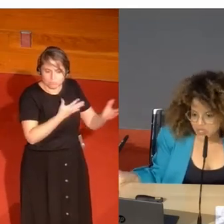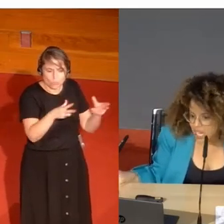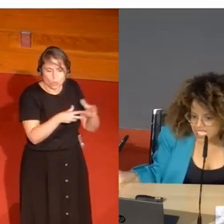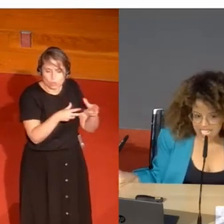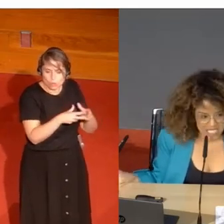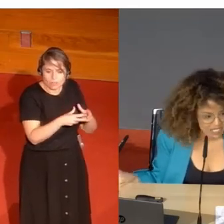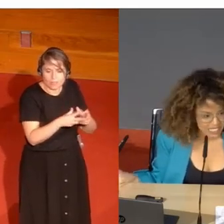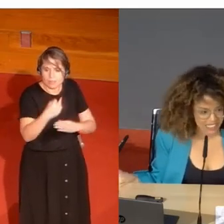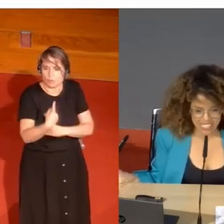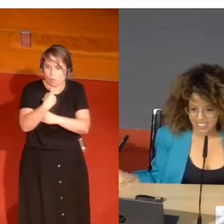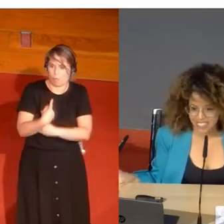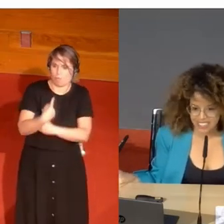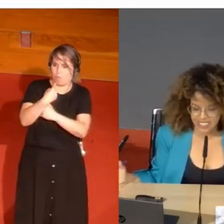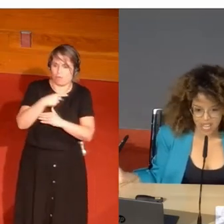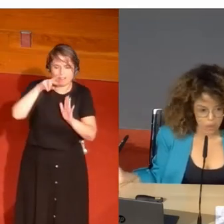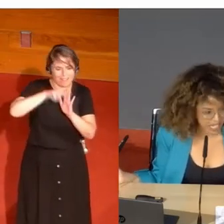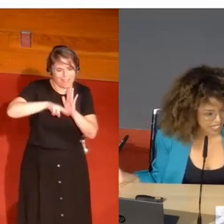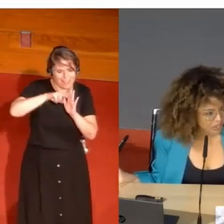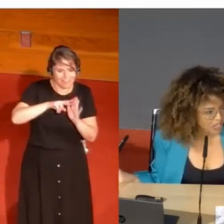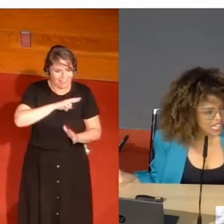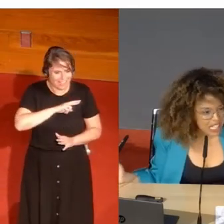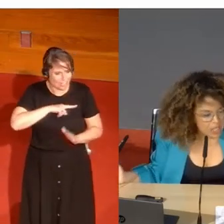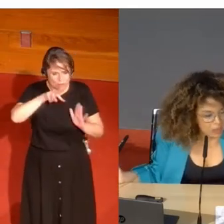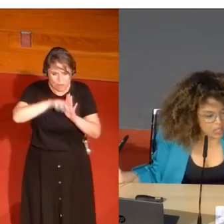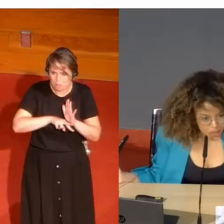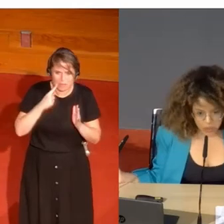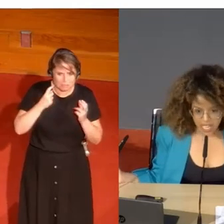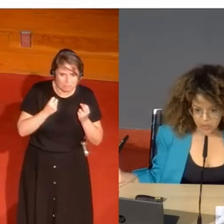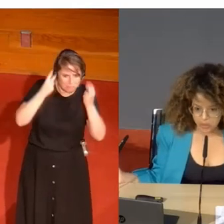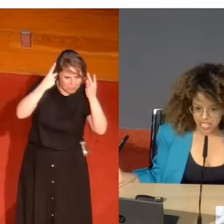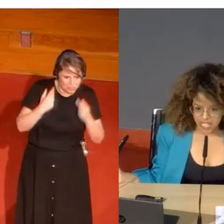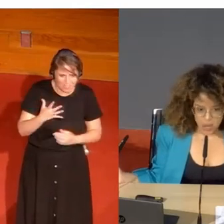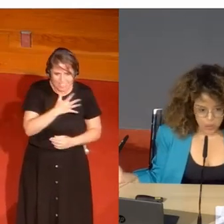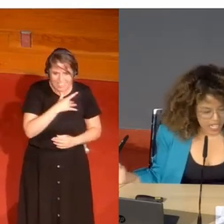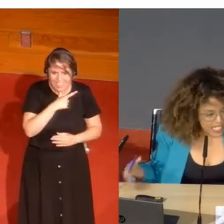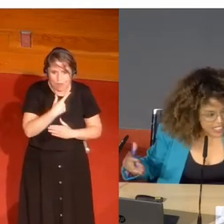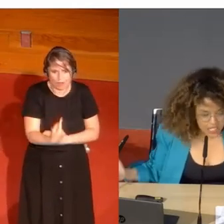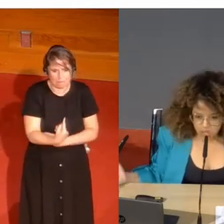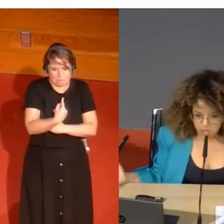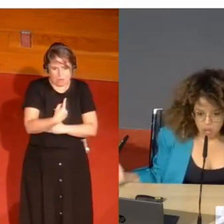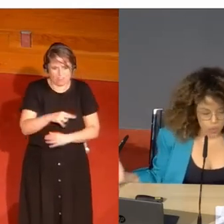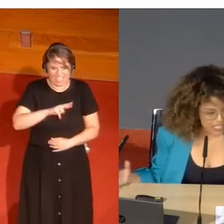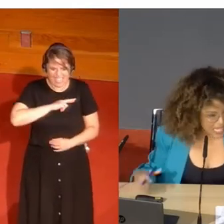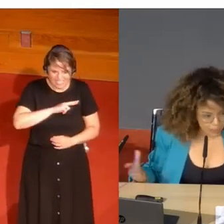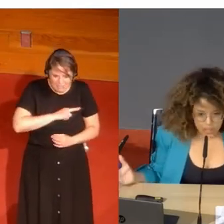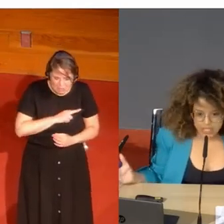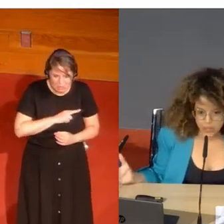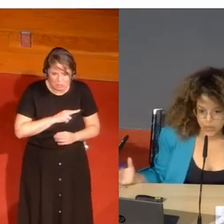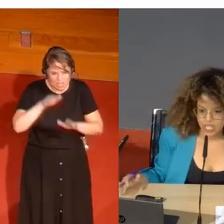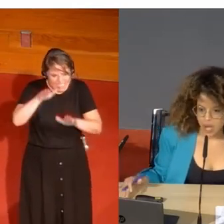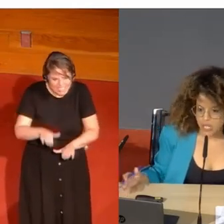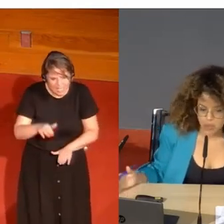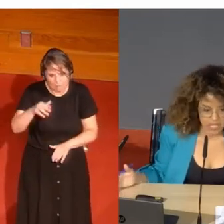de los ayatolas que las que que que la gobiernan no quieren imponer una una una religión un islam